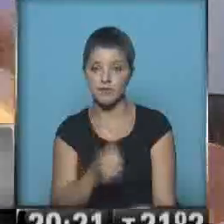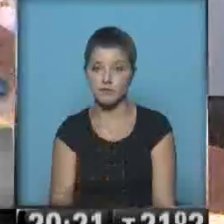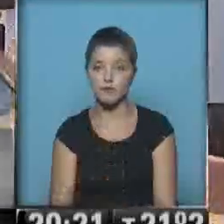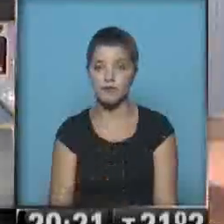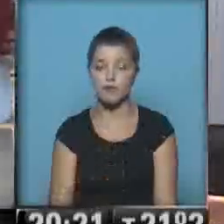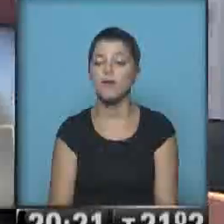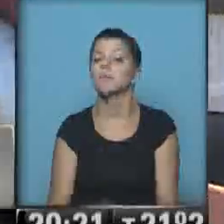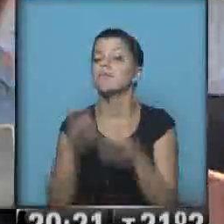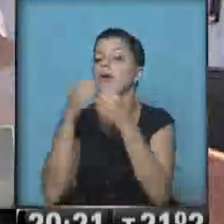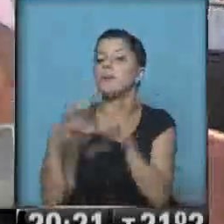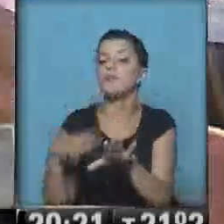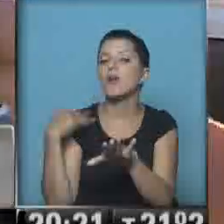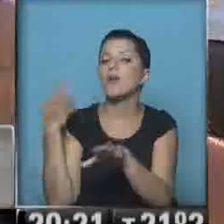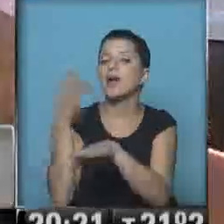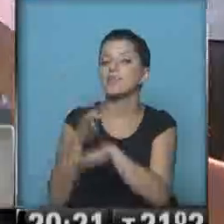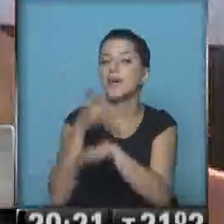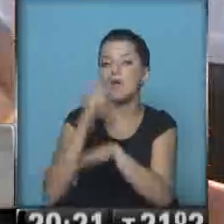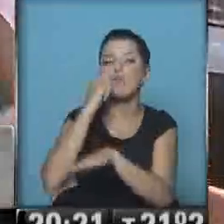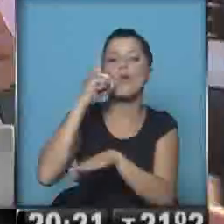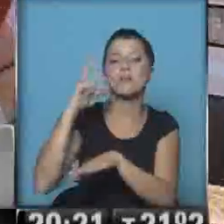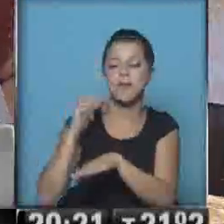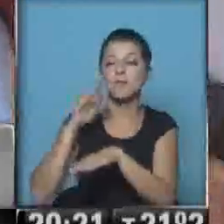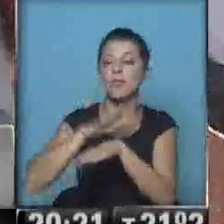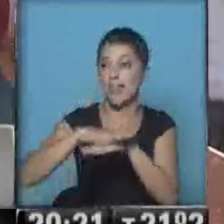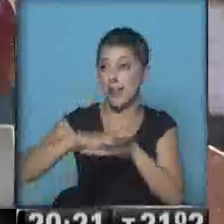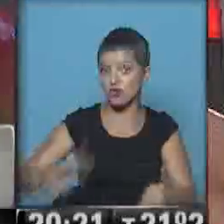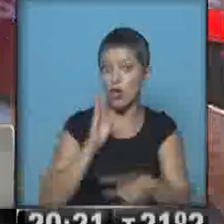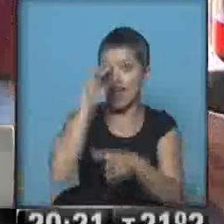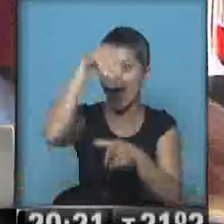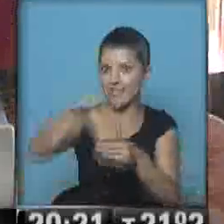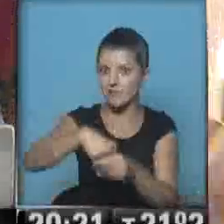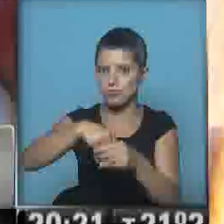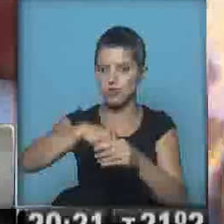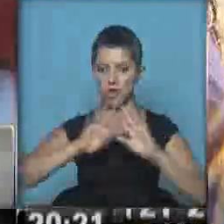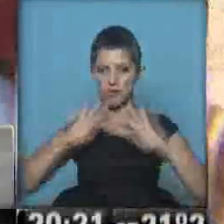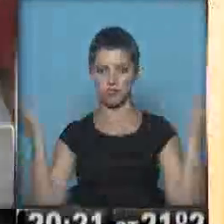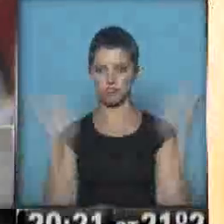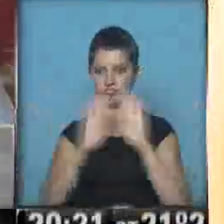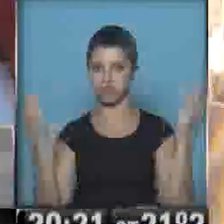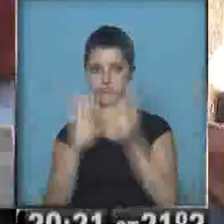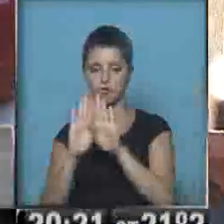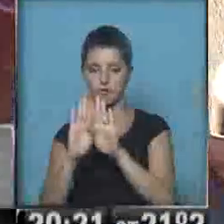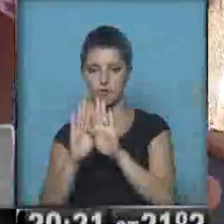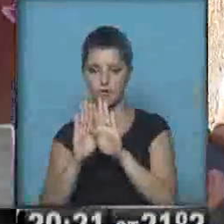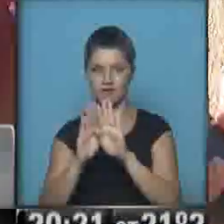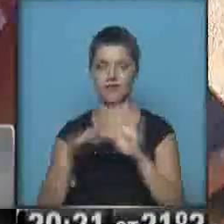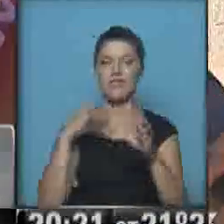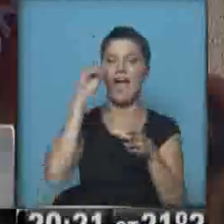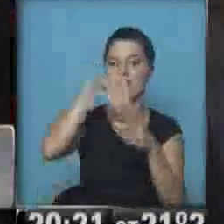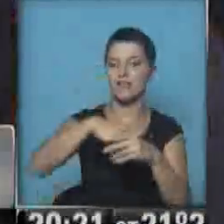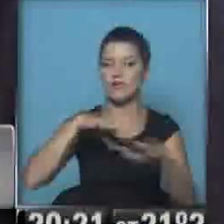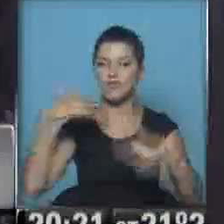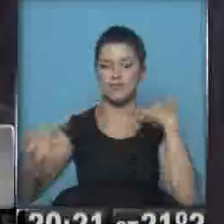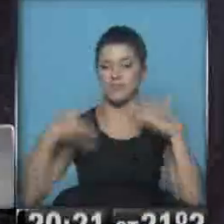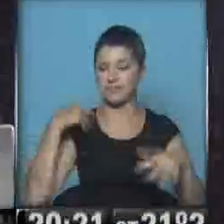porque empezaron a llegar whatsapp de que los chicos estaban ahí adentro y que cerraron todo y que estaban corriendo de la confitería con cristian